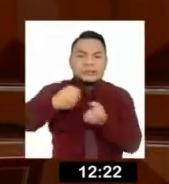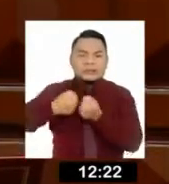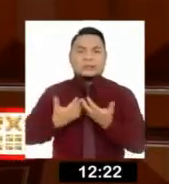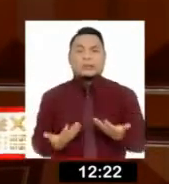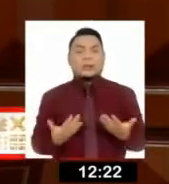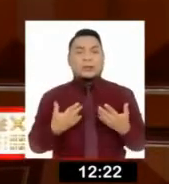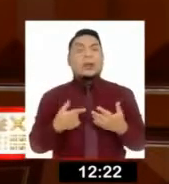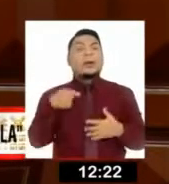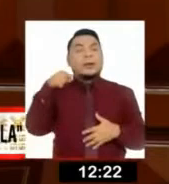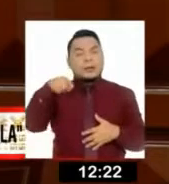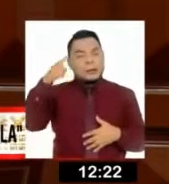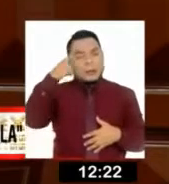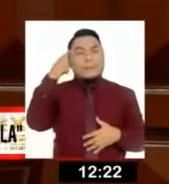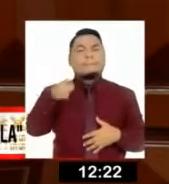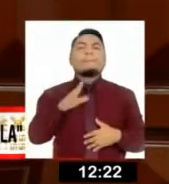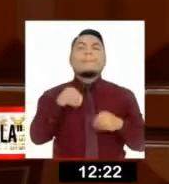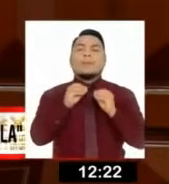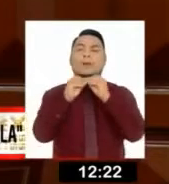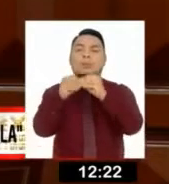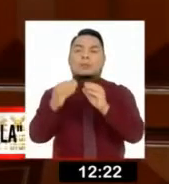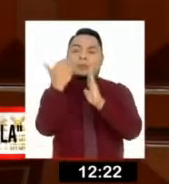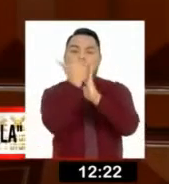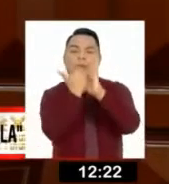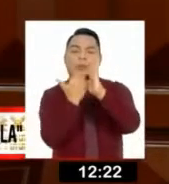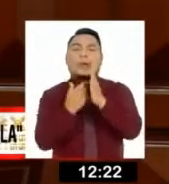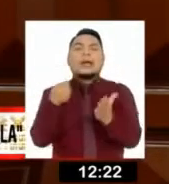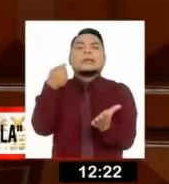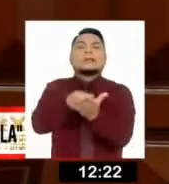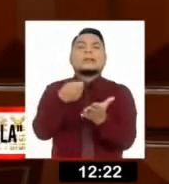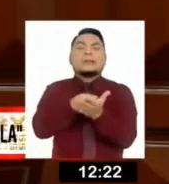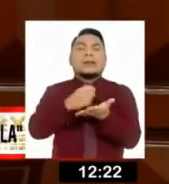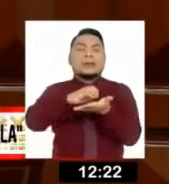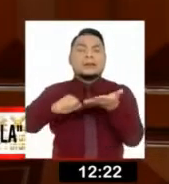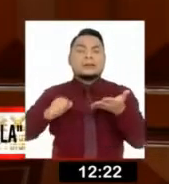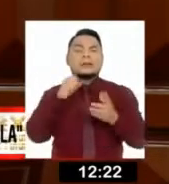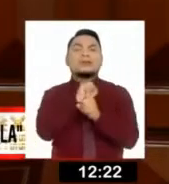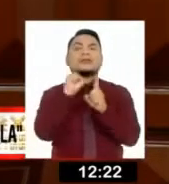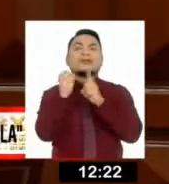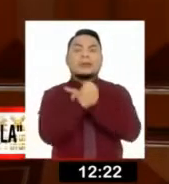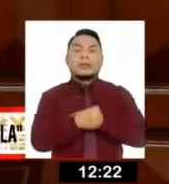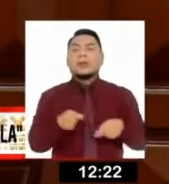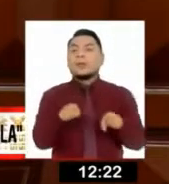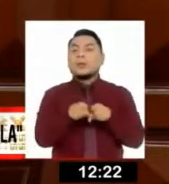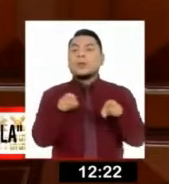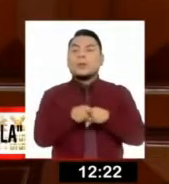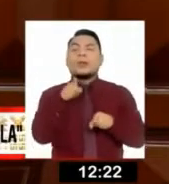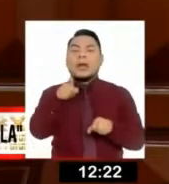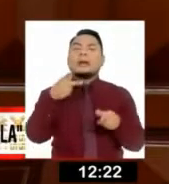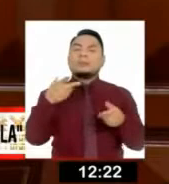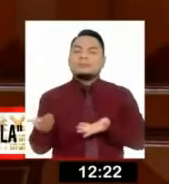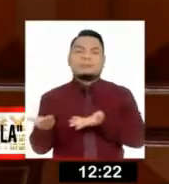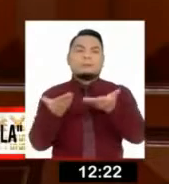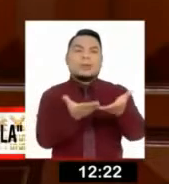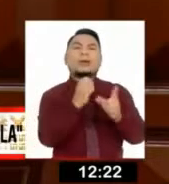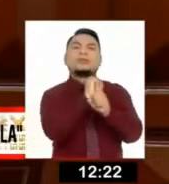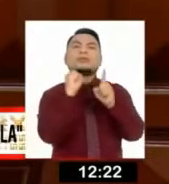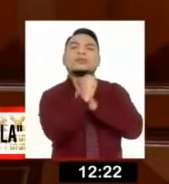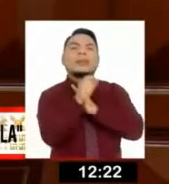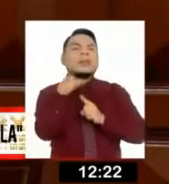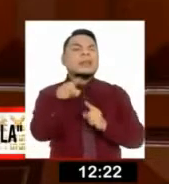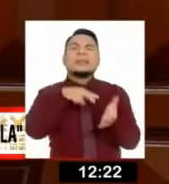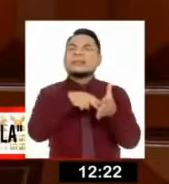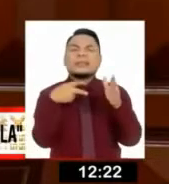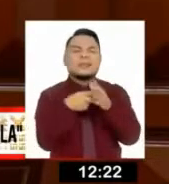el criterio de rentabilidad social, que es superior a la licencia social. Esto